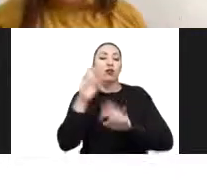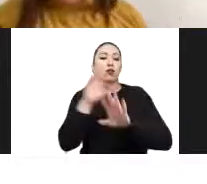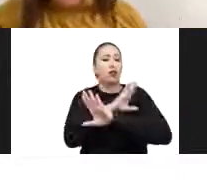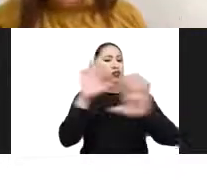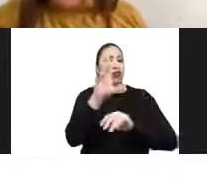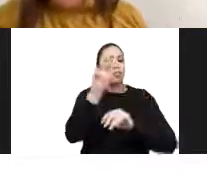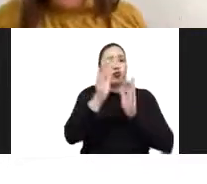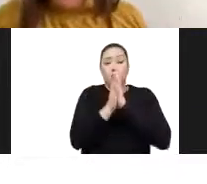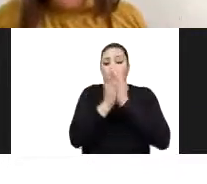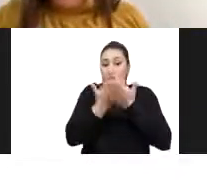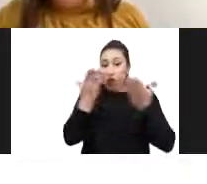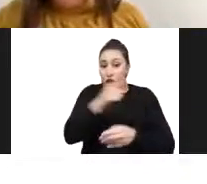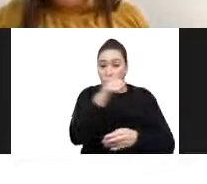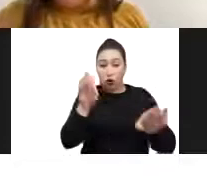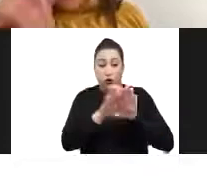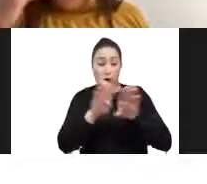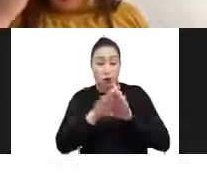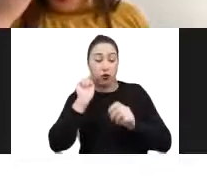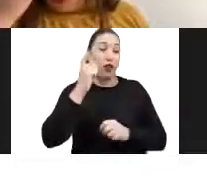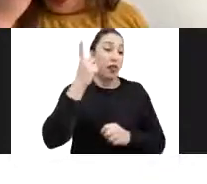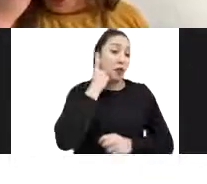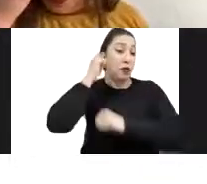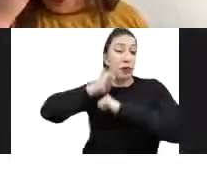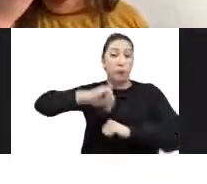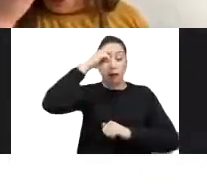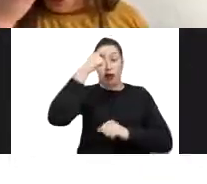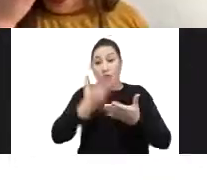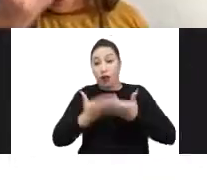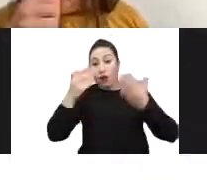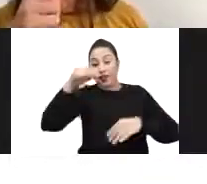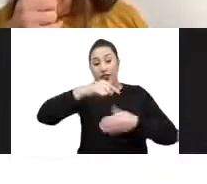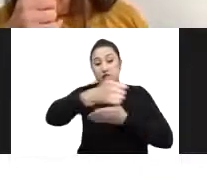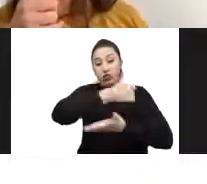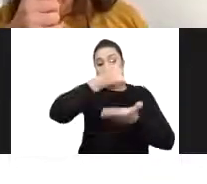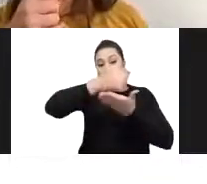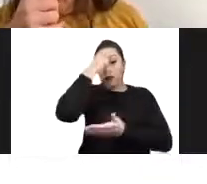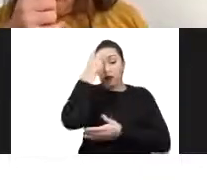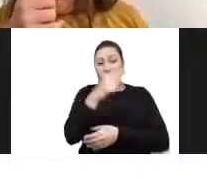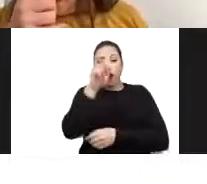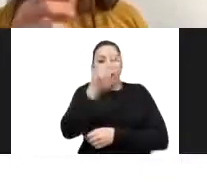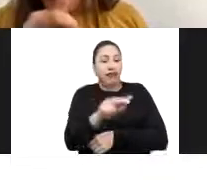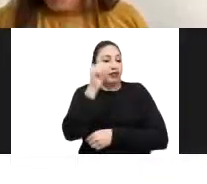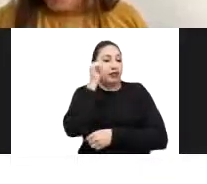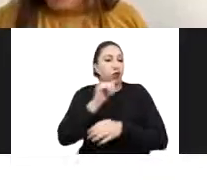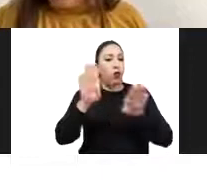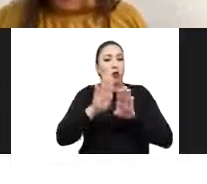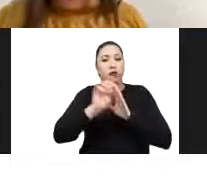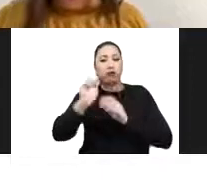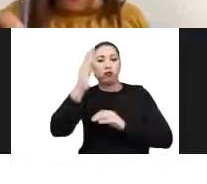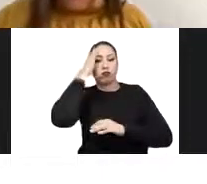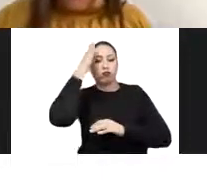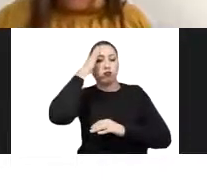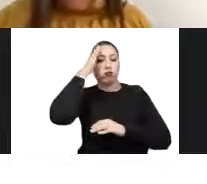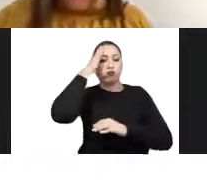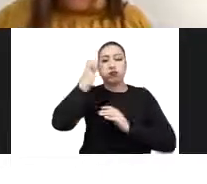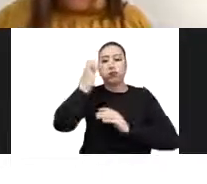como legisladores en esta gran ciudad, en esta mega ciudad que siempre ha sido líder internacional